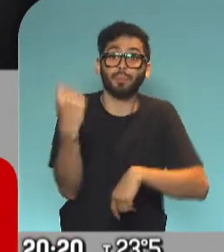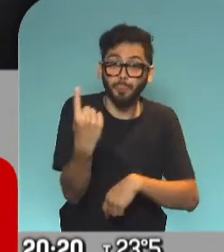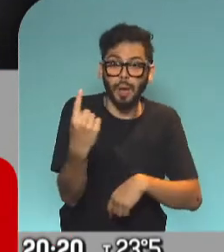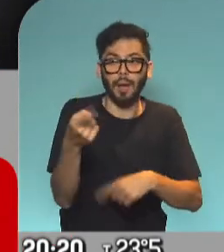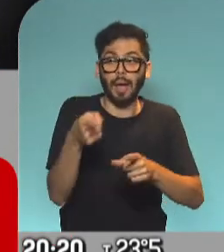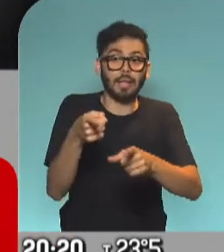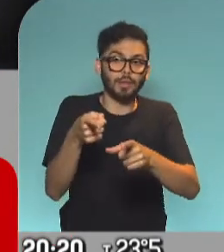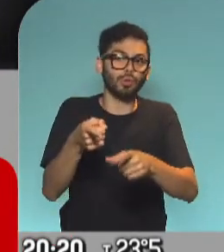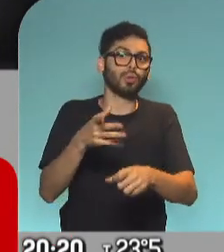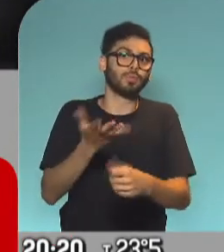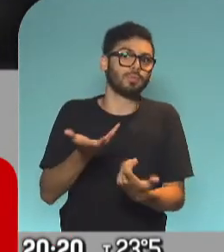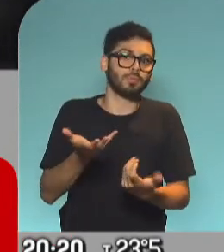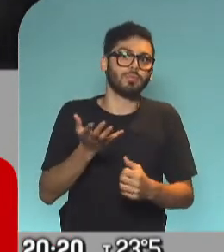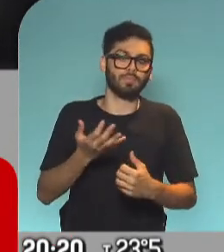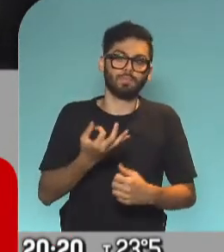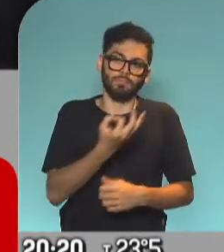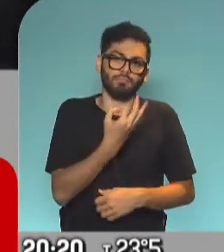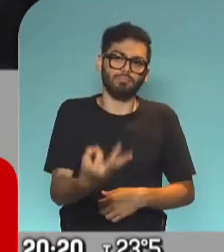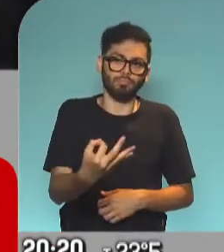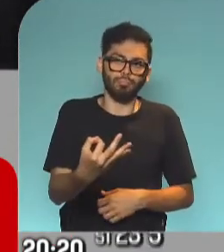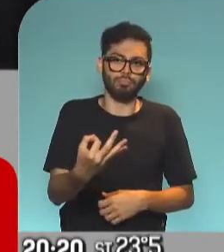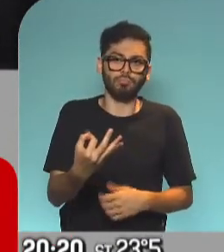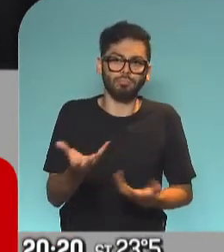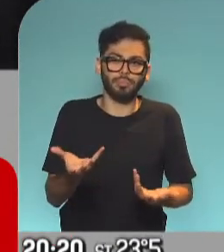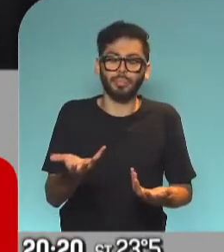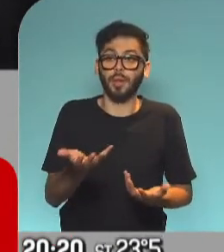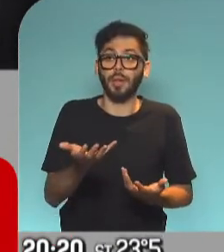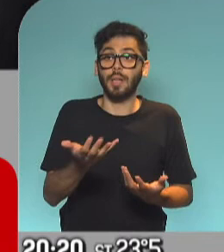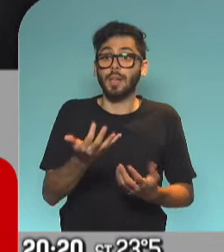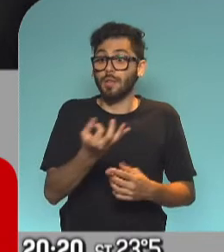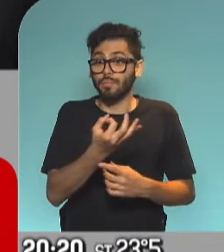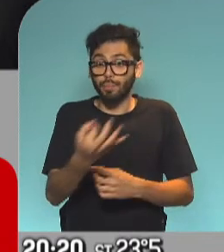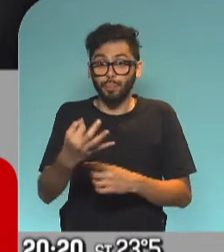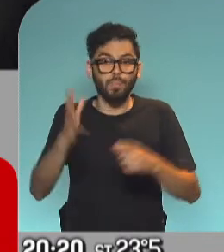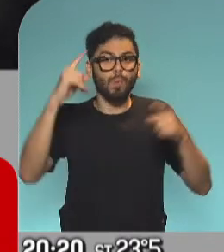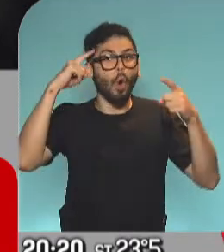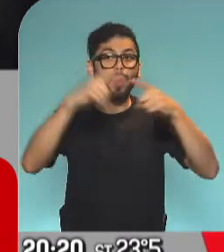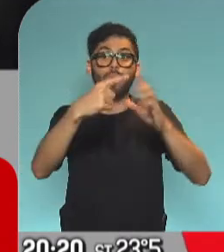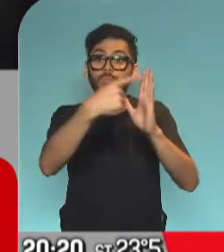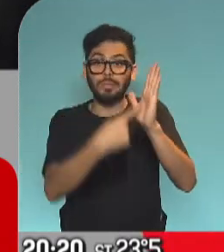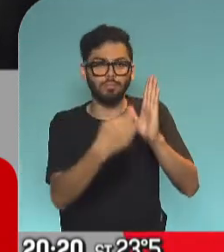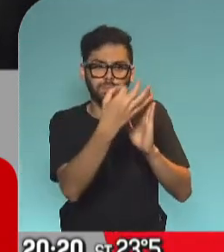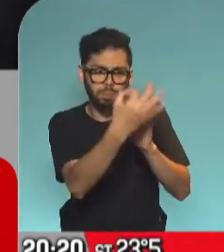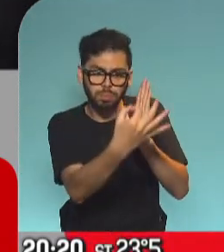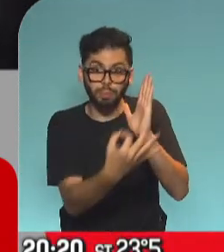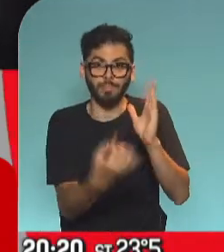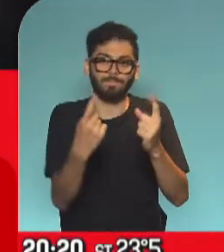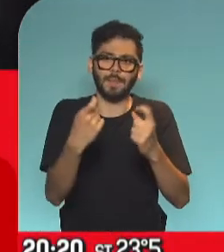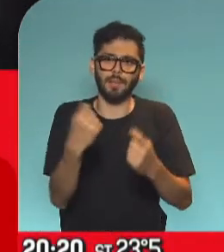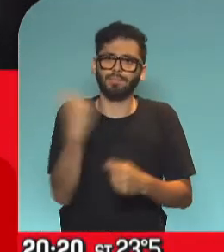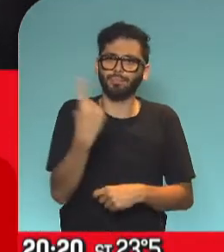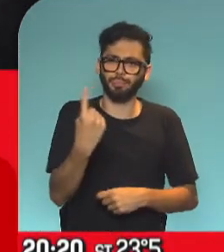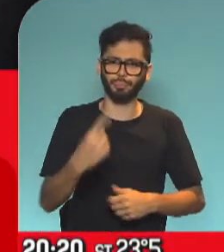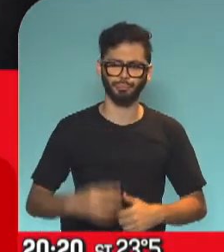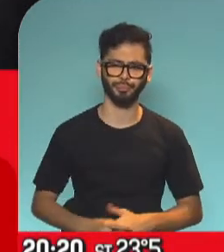nos va a garantizar una efectividad en todos los objetivos que nos estamos planteando. Ministro, para